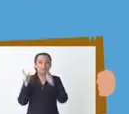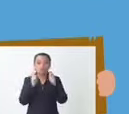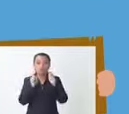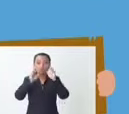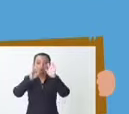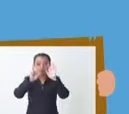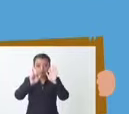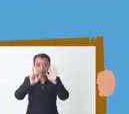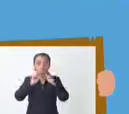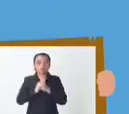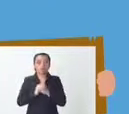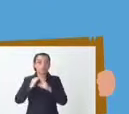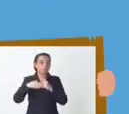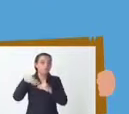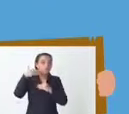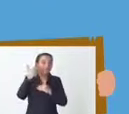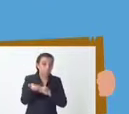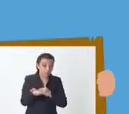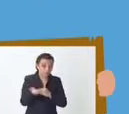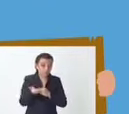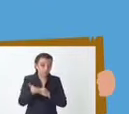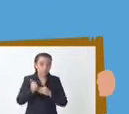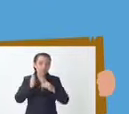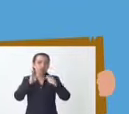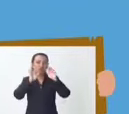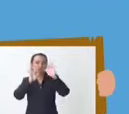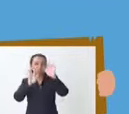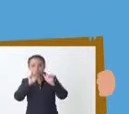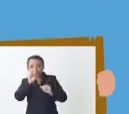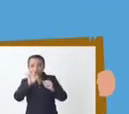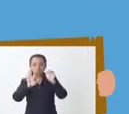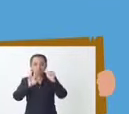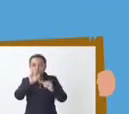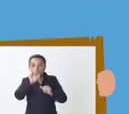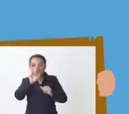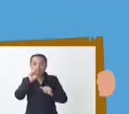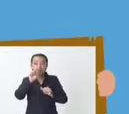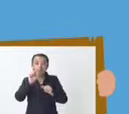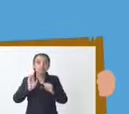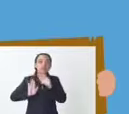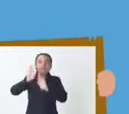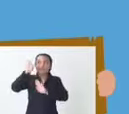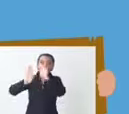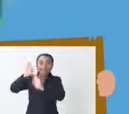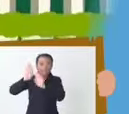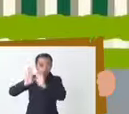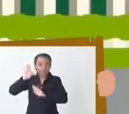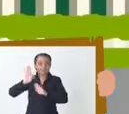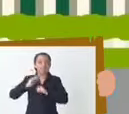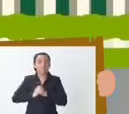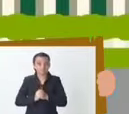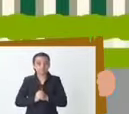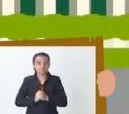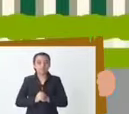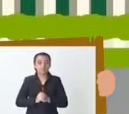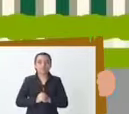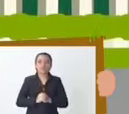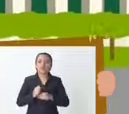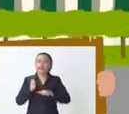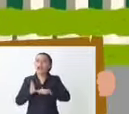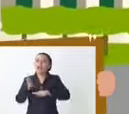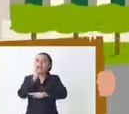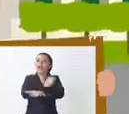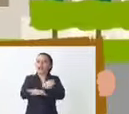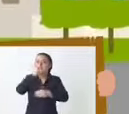años. Más tarde, alrededor de los 12 o 13 años, se volvió una activista. En las semanas previas a